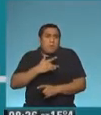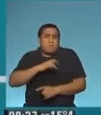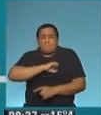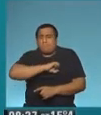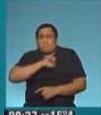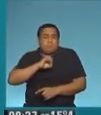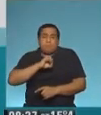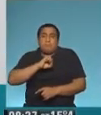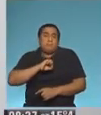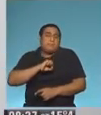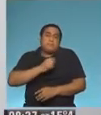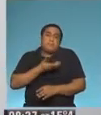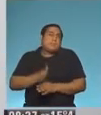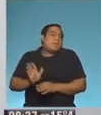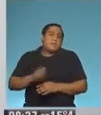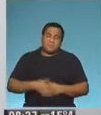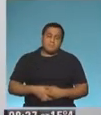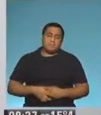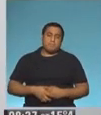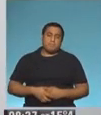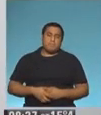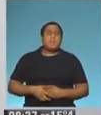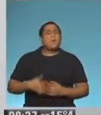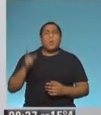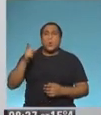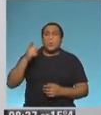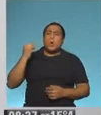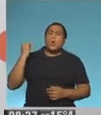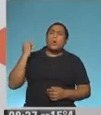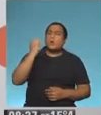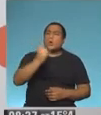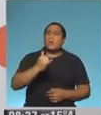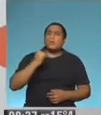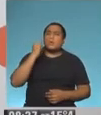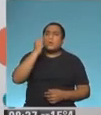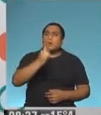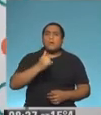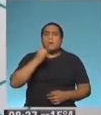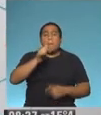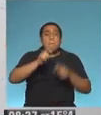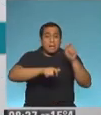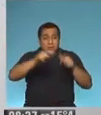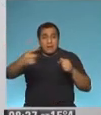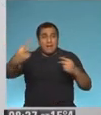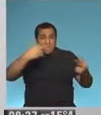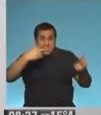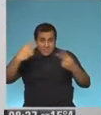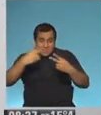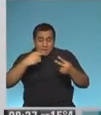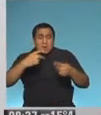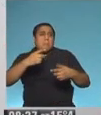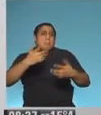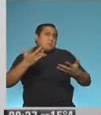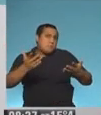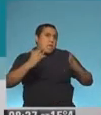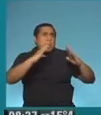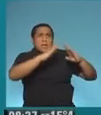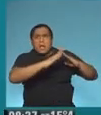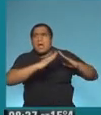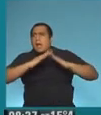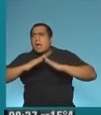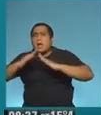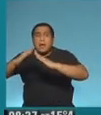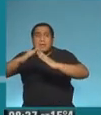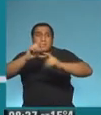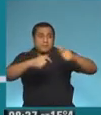cardíaco o el infarto. ¿Y cuál sería el consejo para dejarle a la gente que nos está mirando, que en casa en general tratamos en este programa